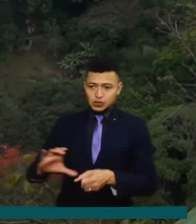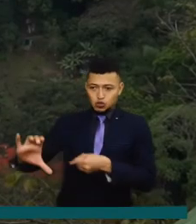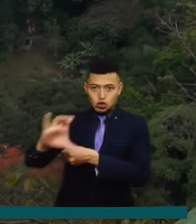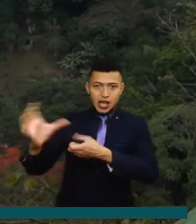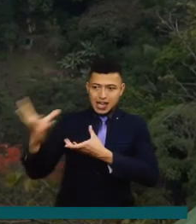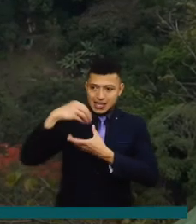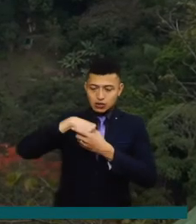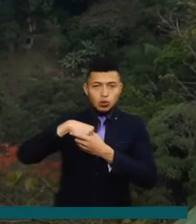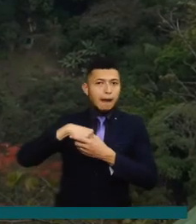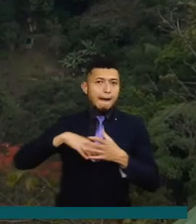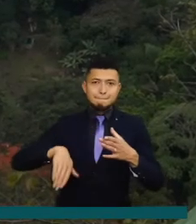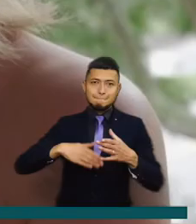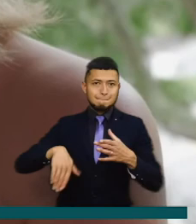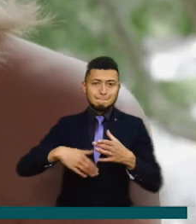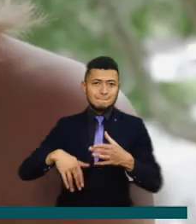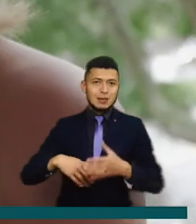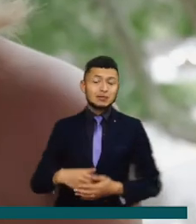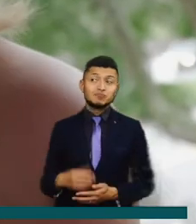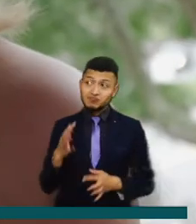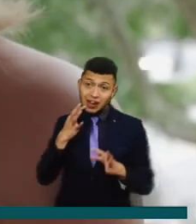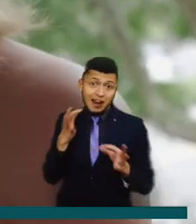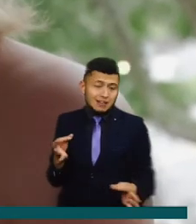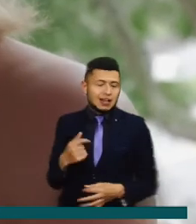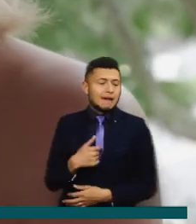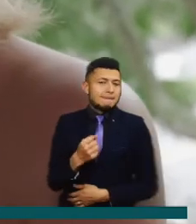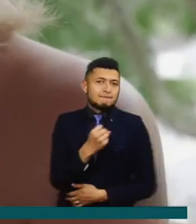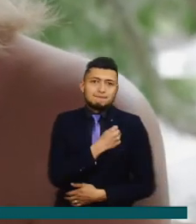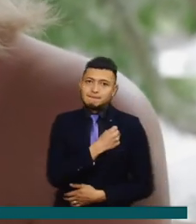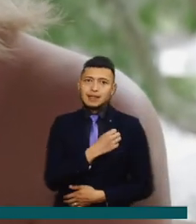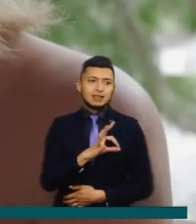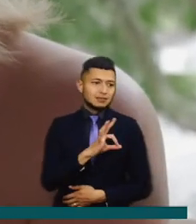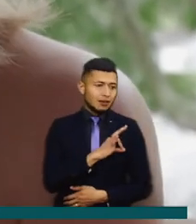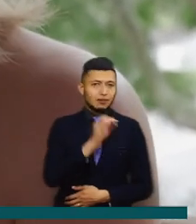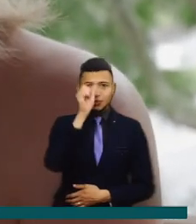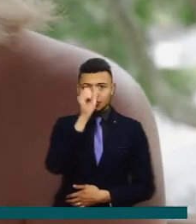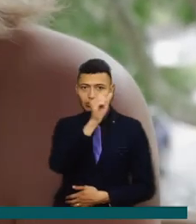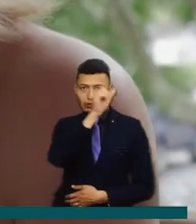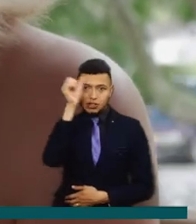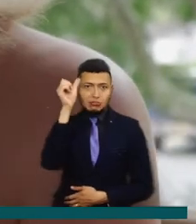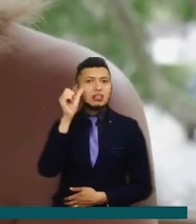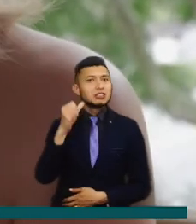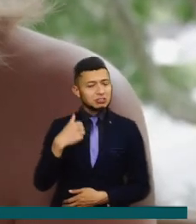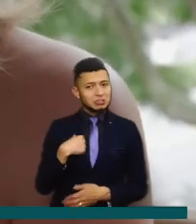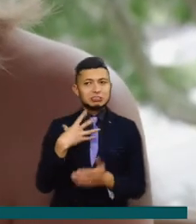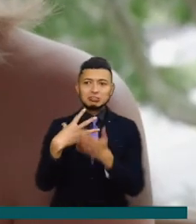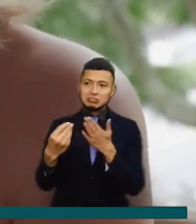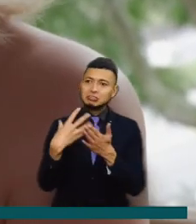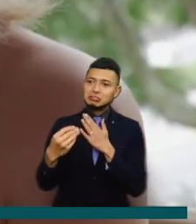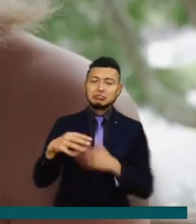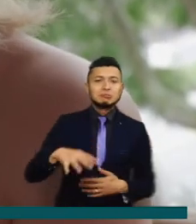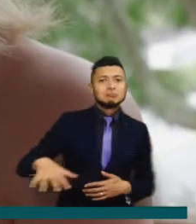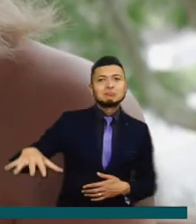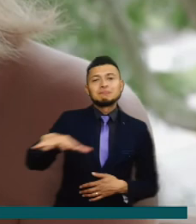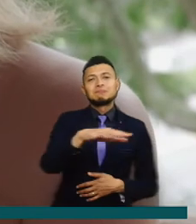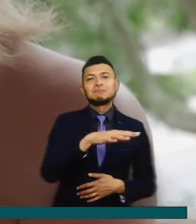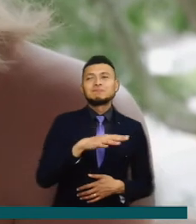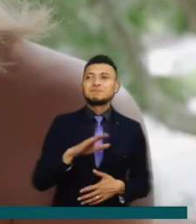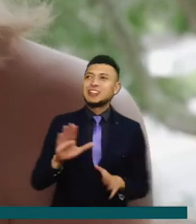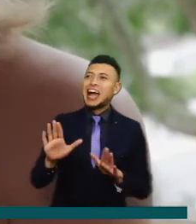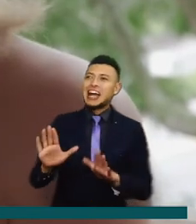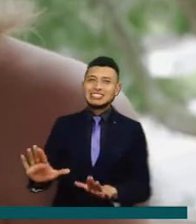ciudad no los hay. Pues la verdad me encanta mucho salir los fines de semana y pues más en estos lugares que son como